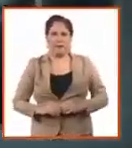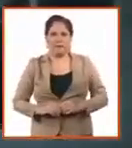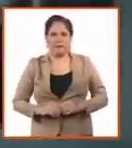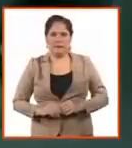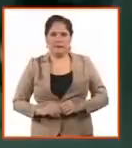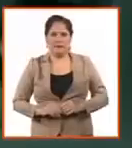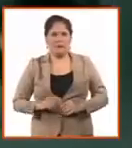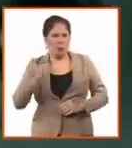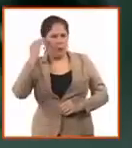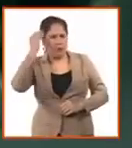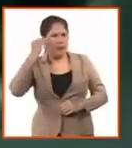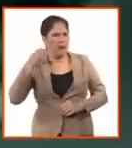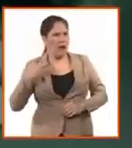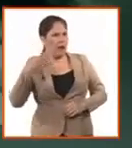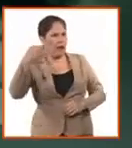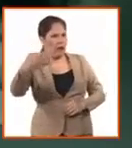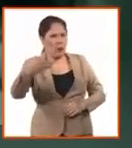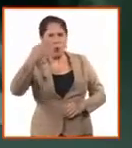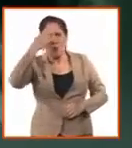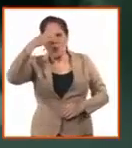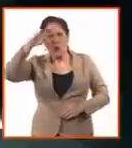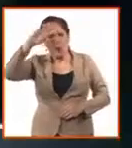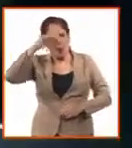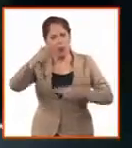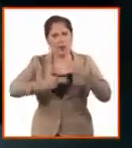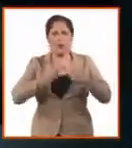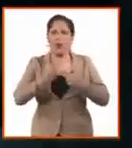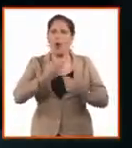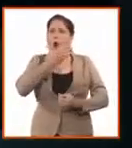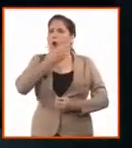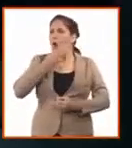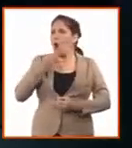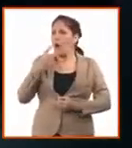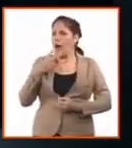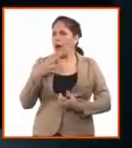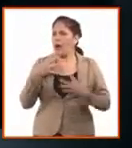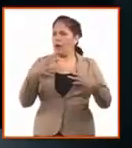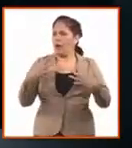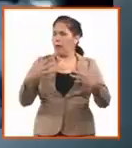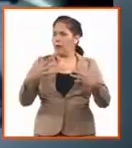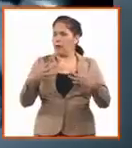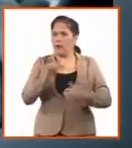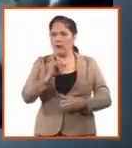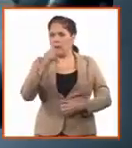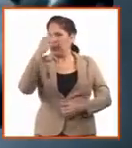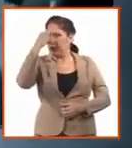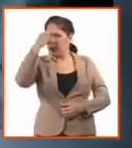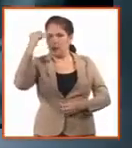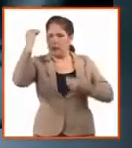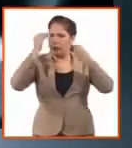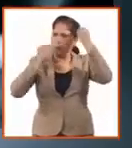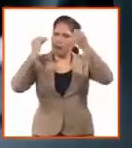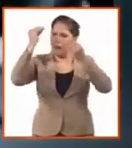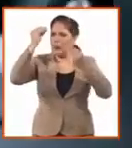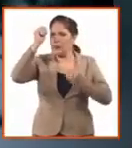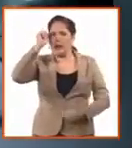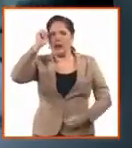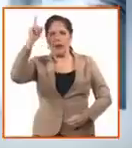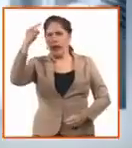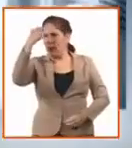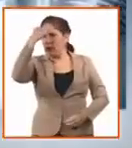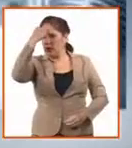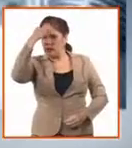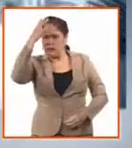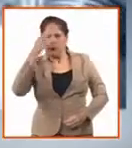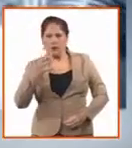avanzado y cuánto le falta cuba en la construcción del hombre nuevo al que aspiraba ernesto guevara cuáles son las ideas de él que no deben faltar